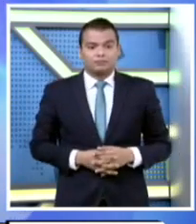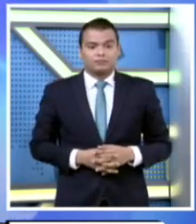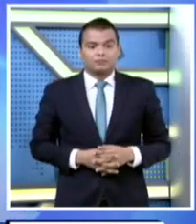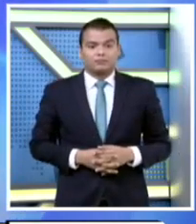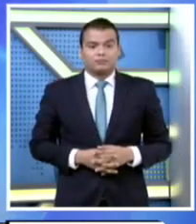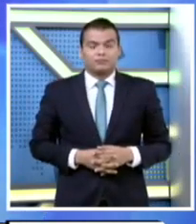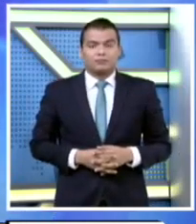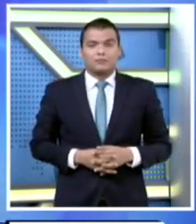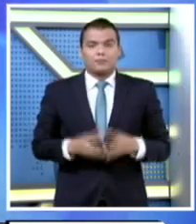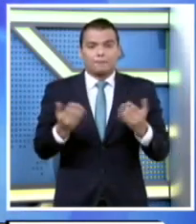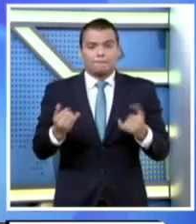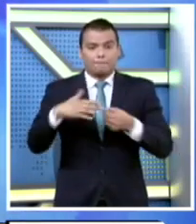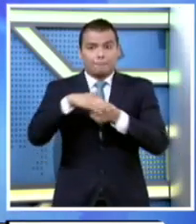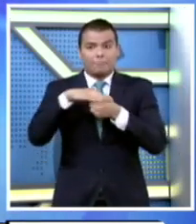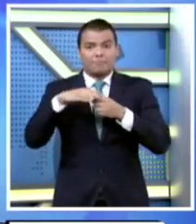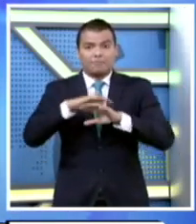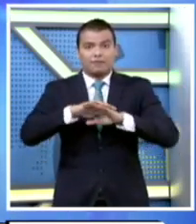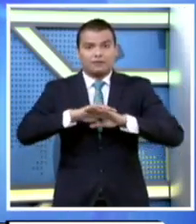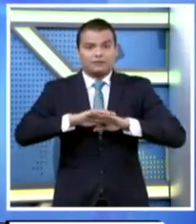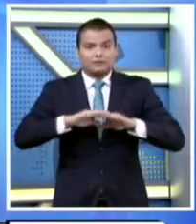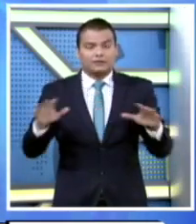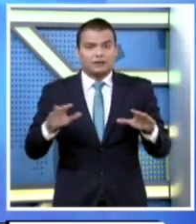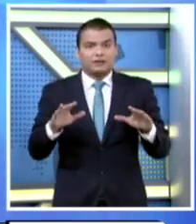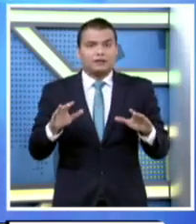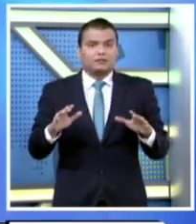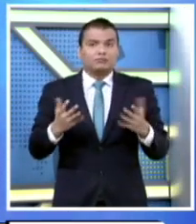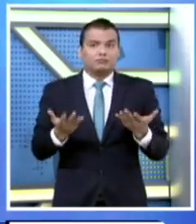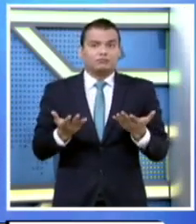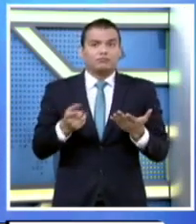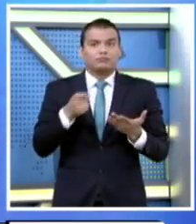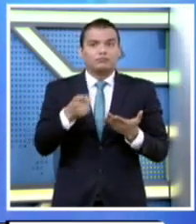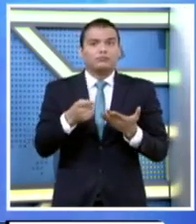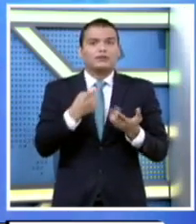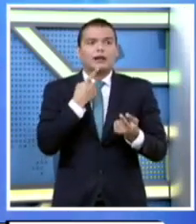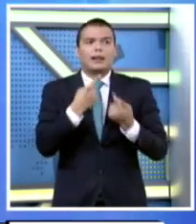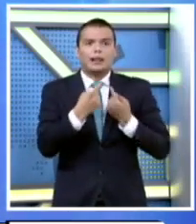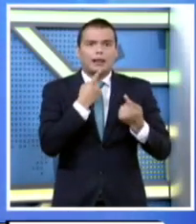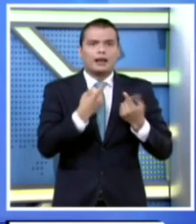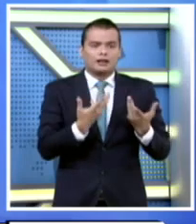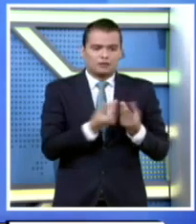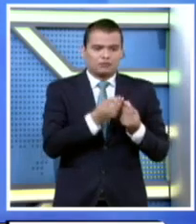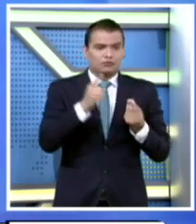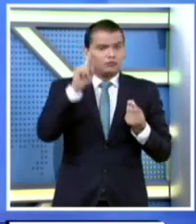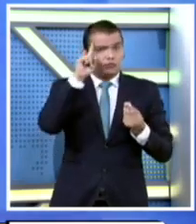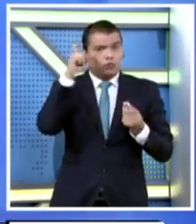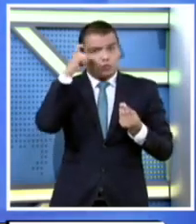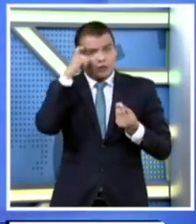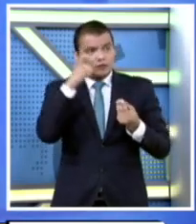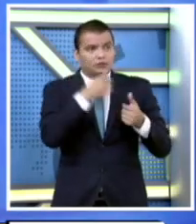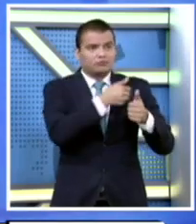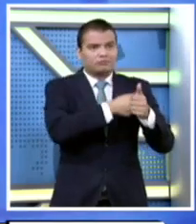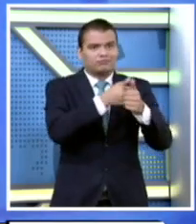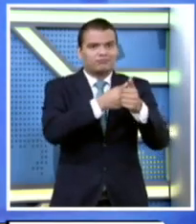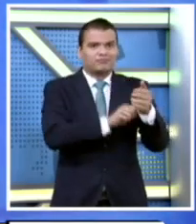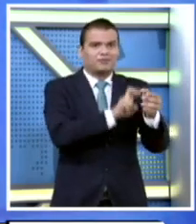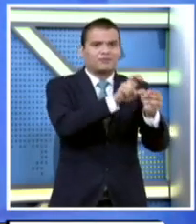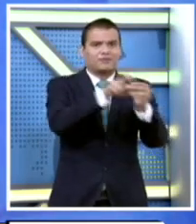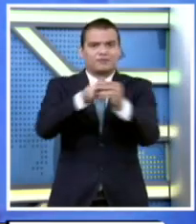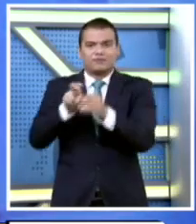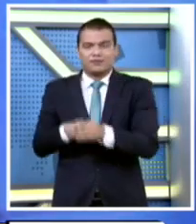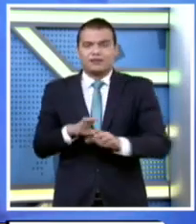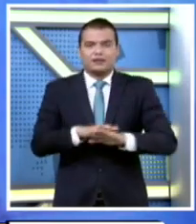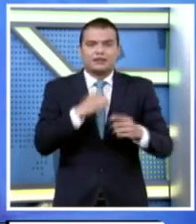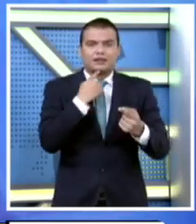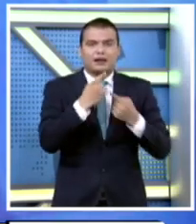en las principales ligas del mundo, donde han establecido un diálogo permanente entre el gobierno y cada una de las federaciones a través de